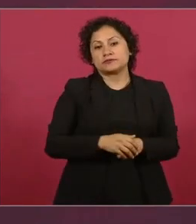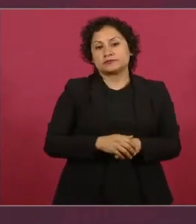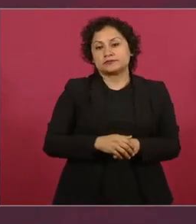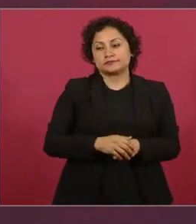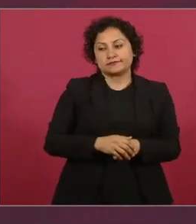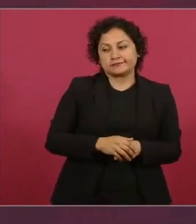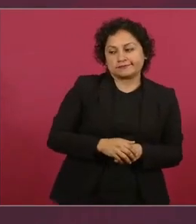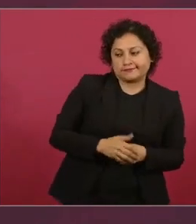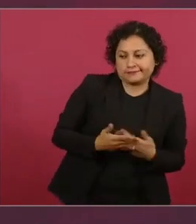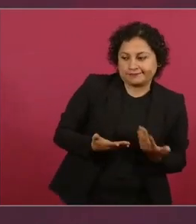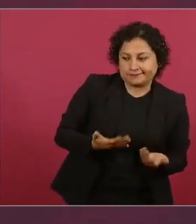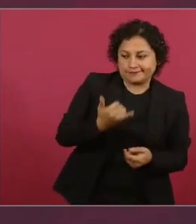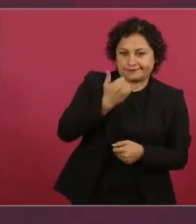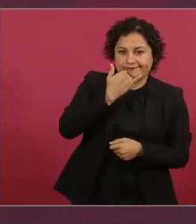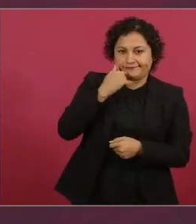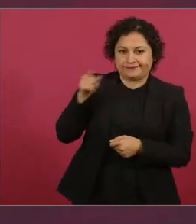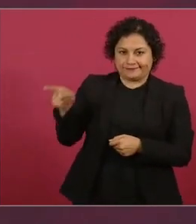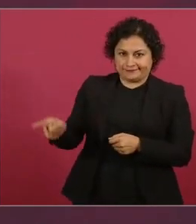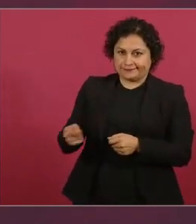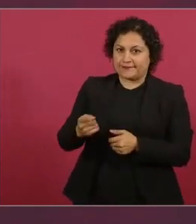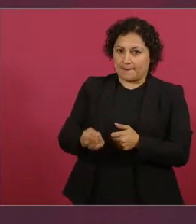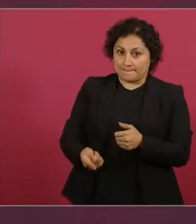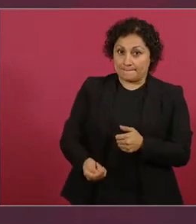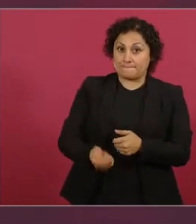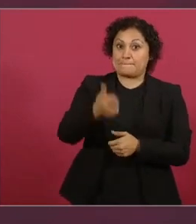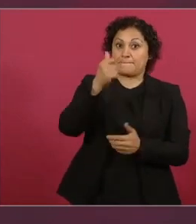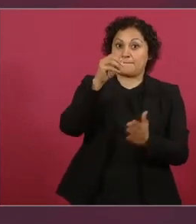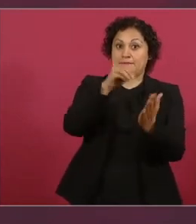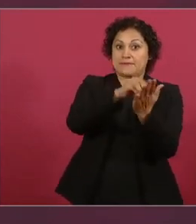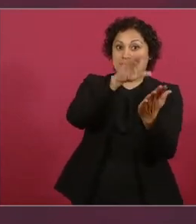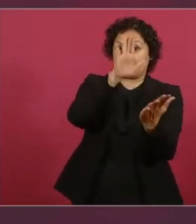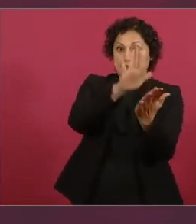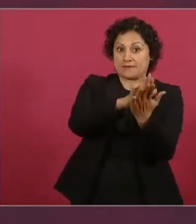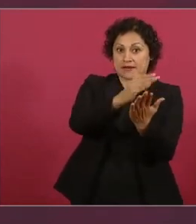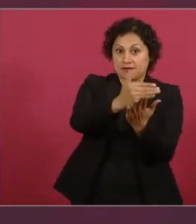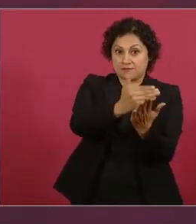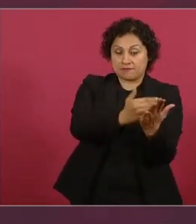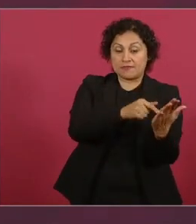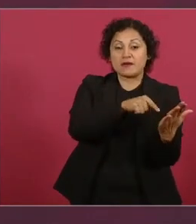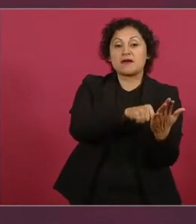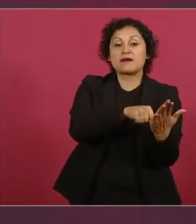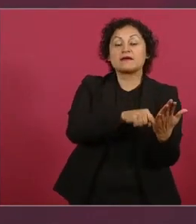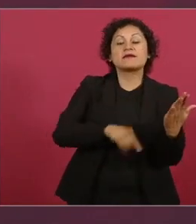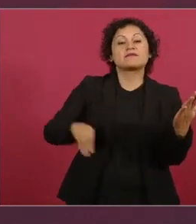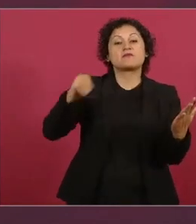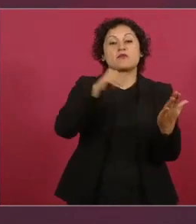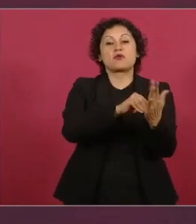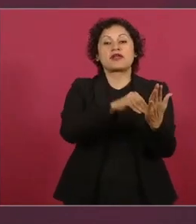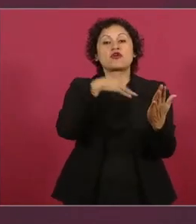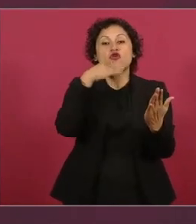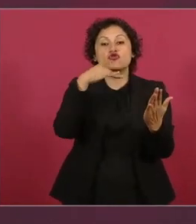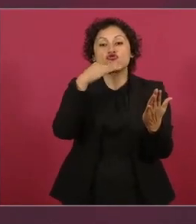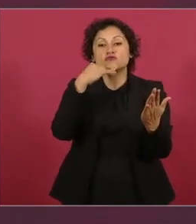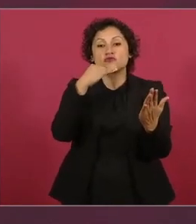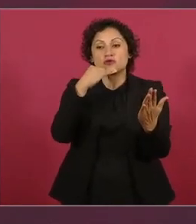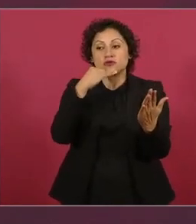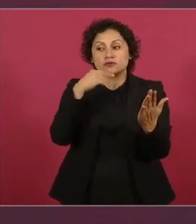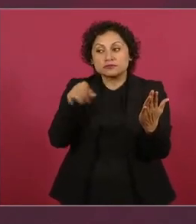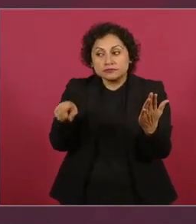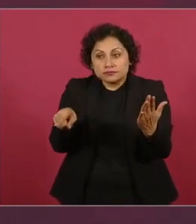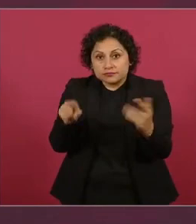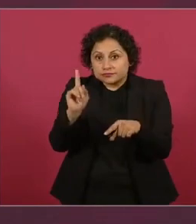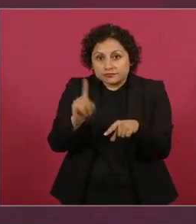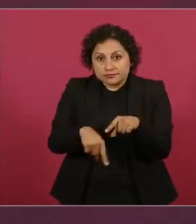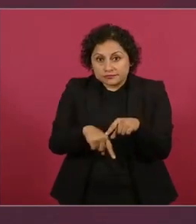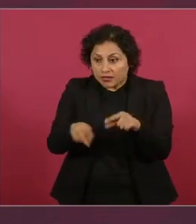para que la corrupción se considerara delito grave? No, primero